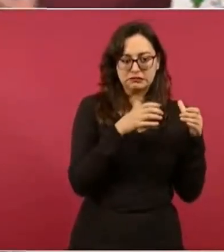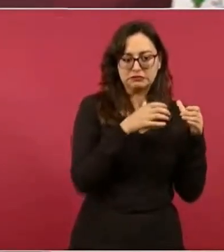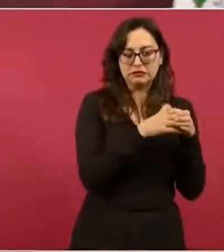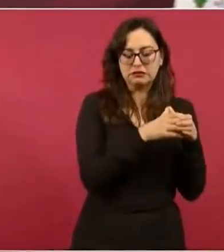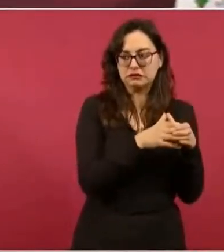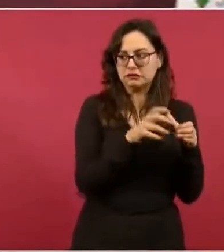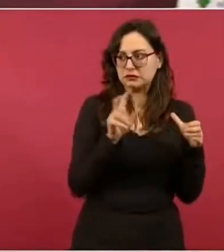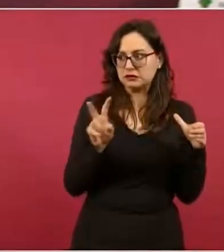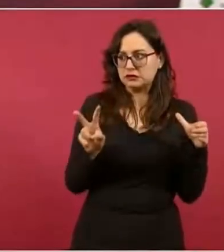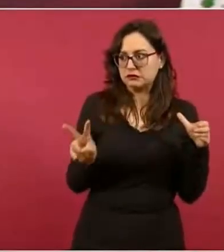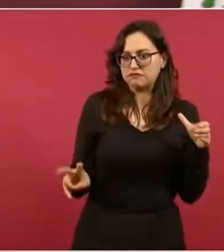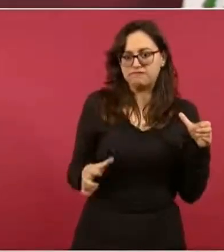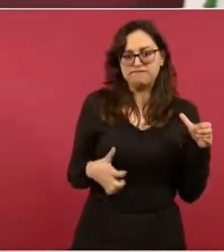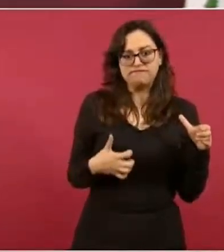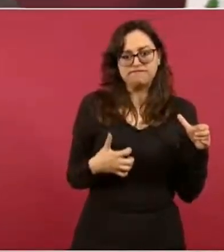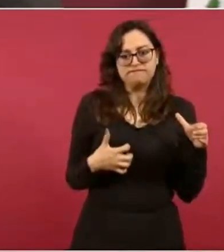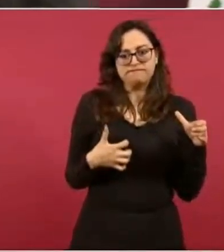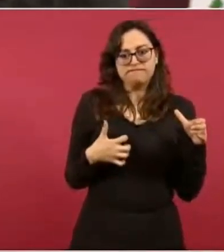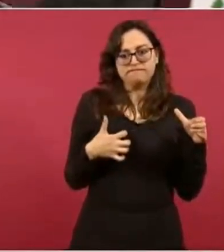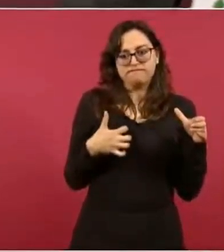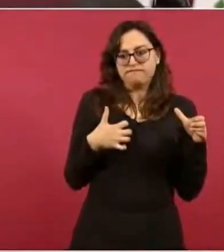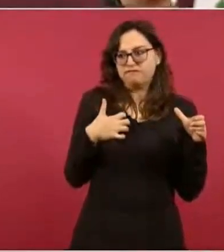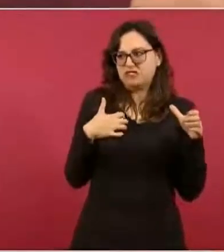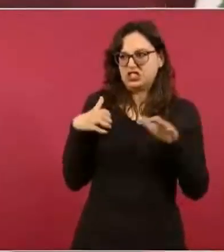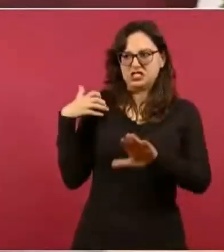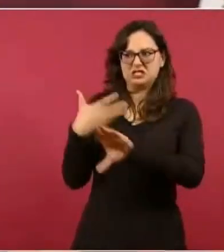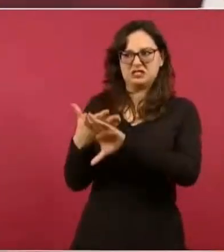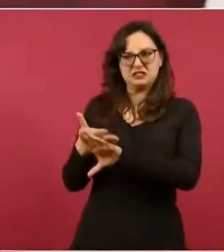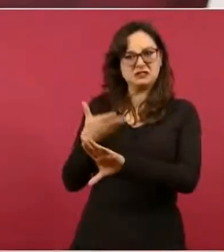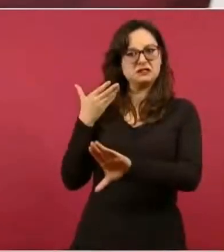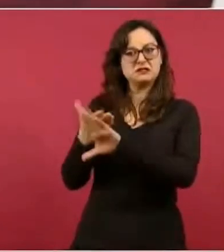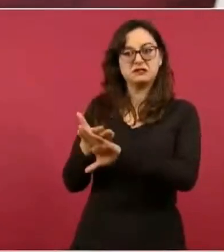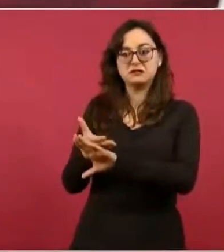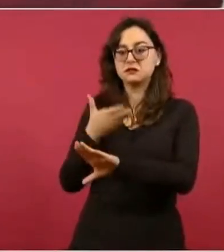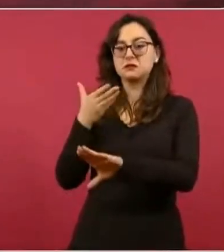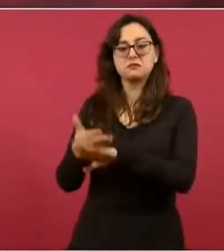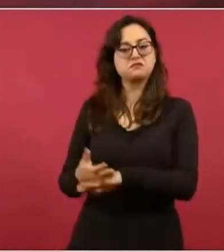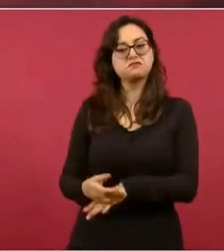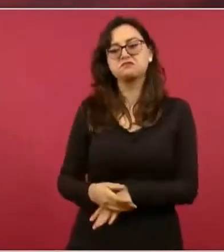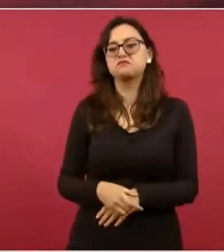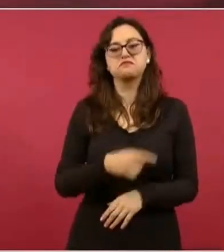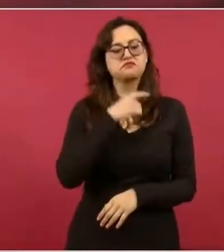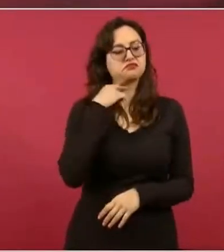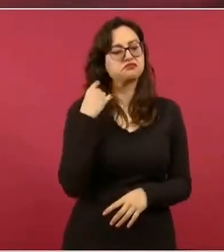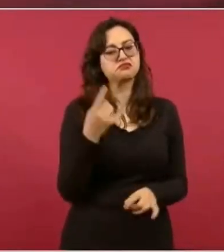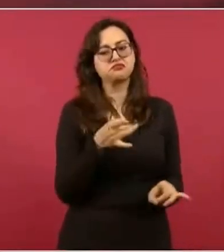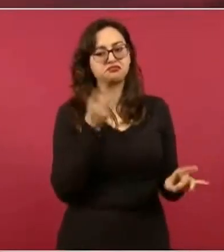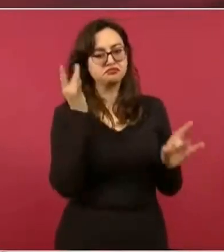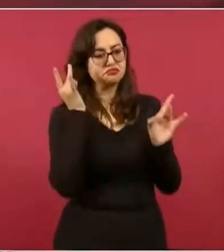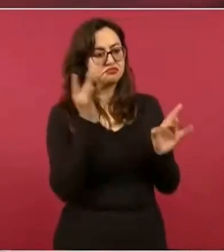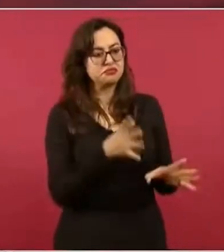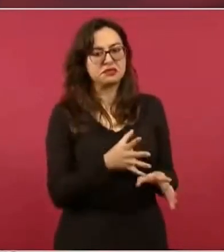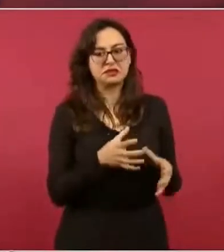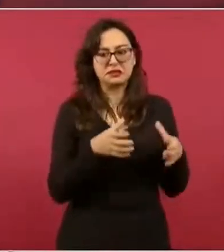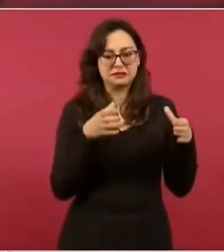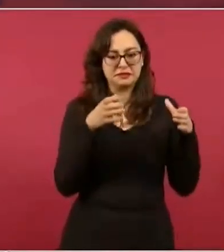se opusieran y ya cuando estaban derrotados fueran